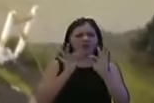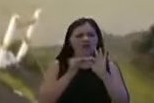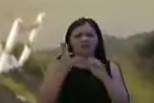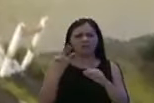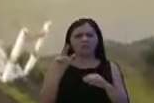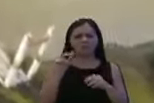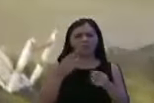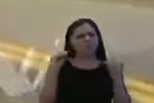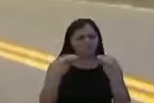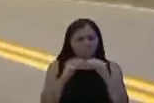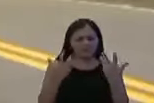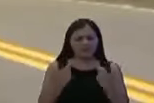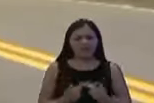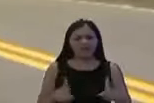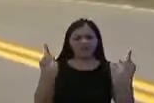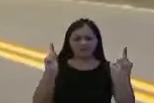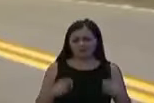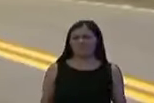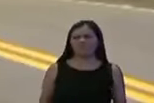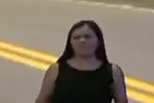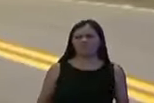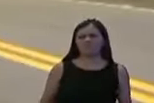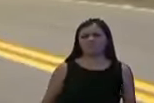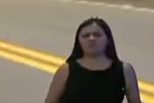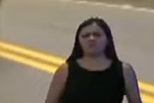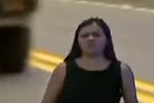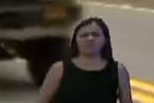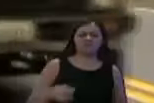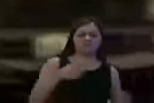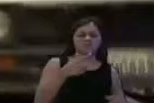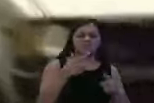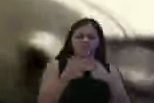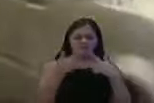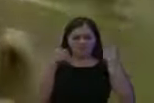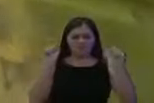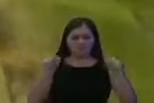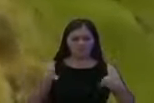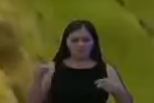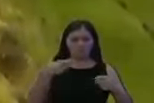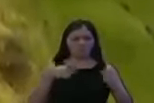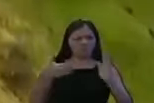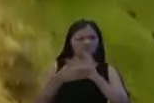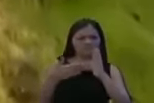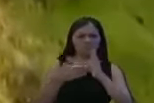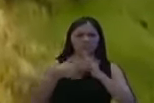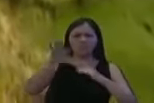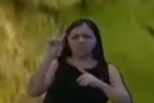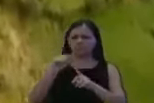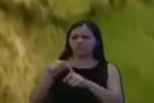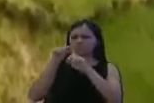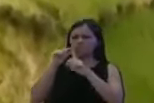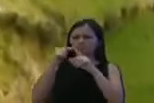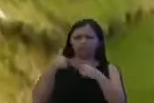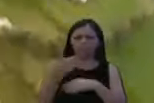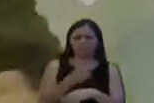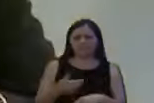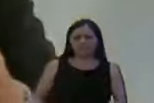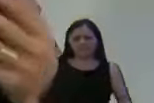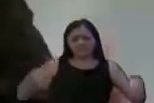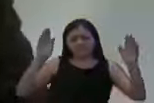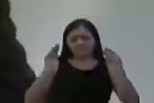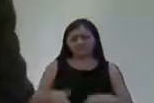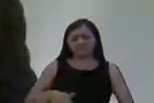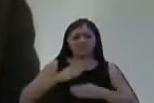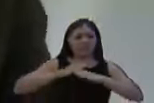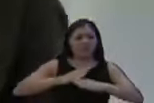tanta hay tanta falta de libertad que pueden reunirse todos los días insultar al presidente bloquear el tránsito etcétera